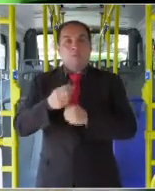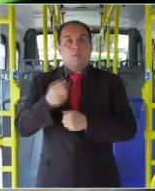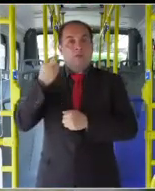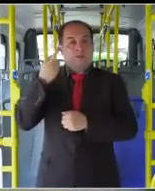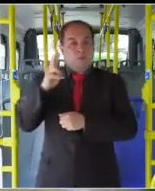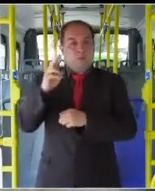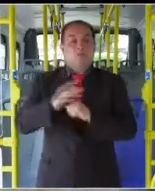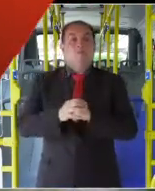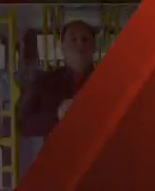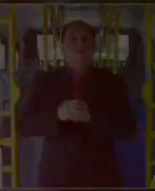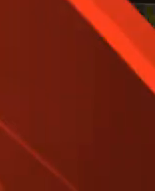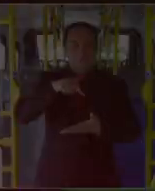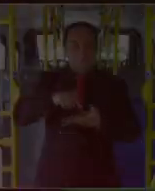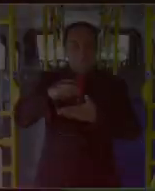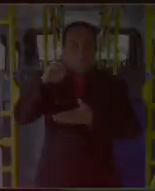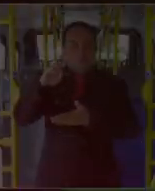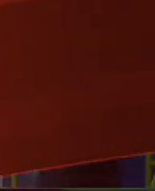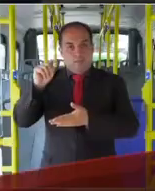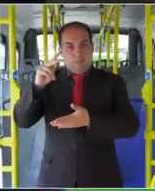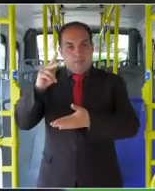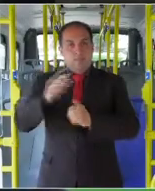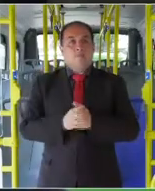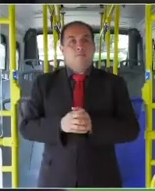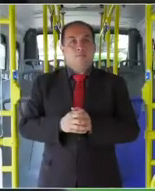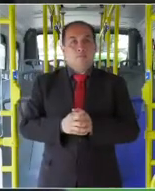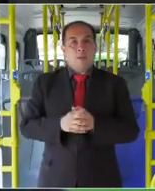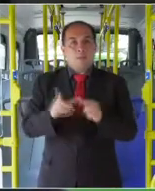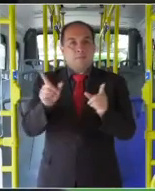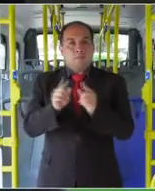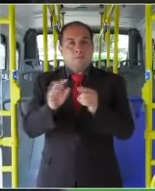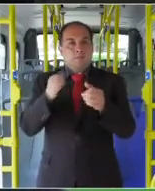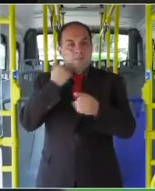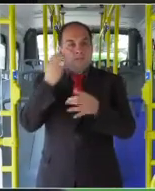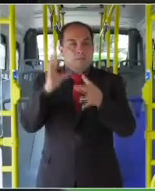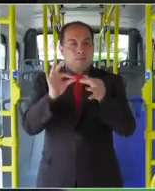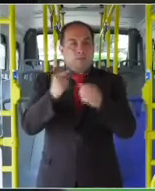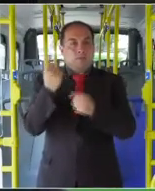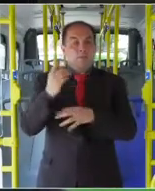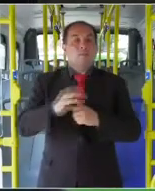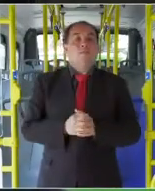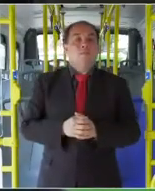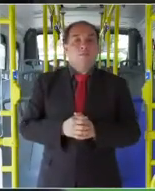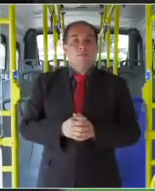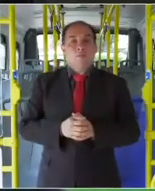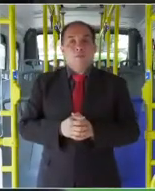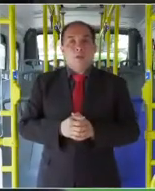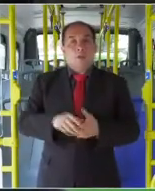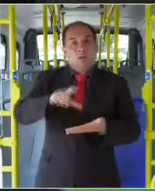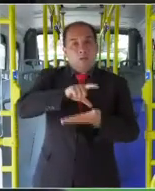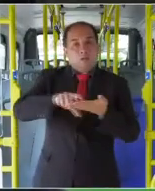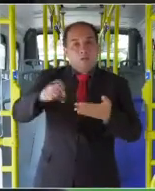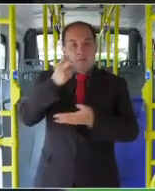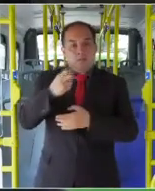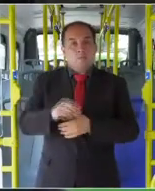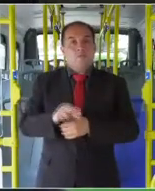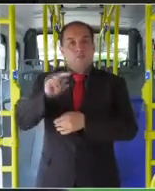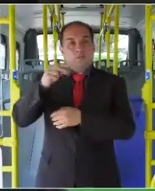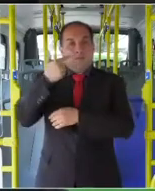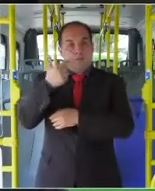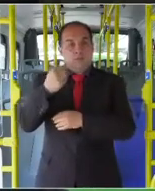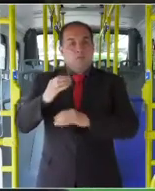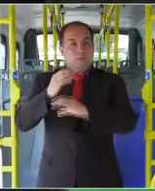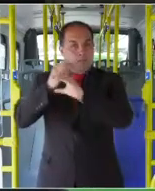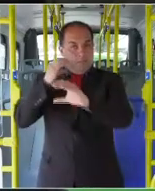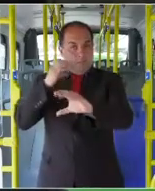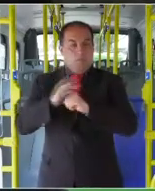Ramón Jiménez López. Muy brevemente, nada más quiero decir que la adquisición de estas 87